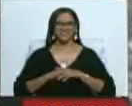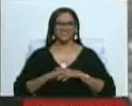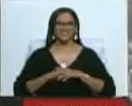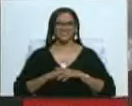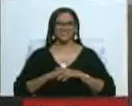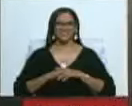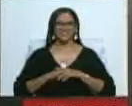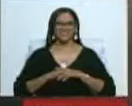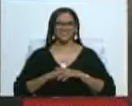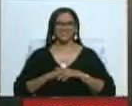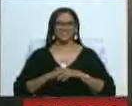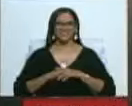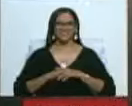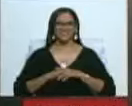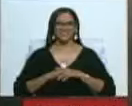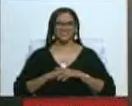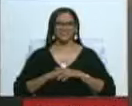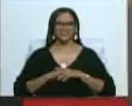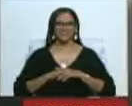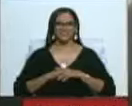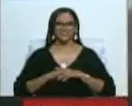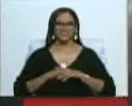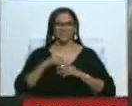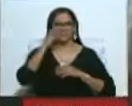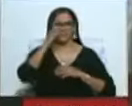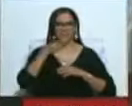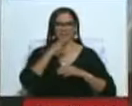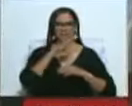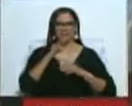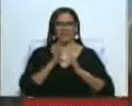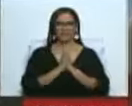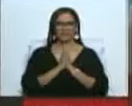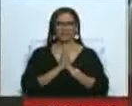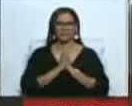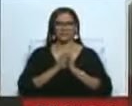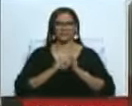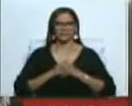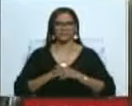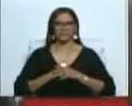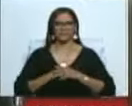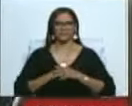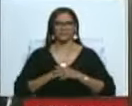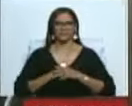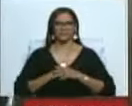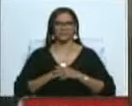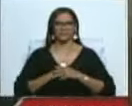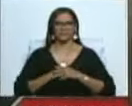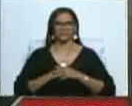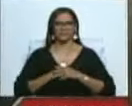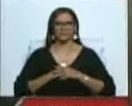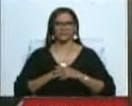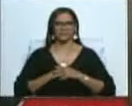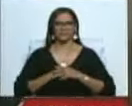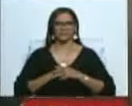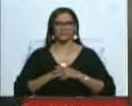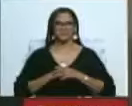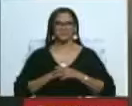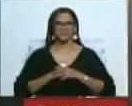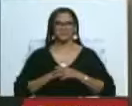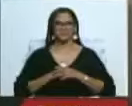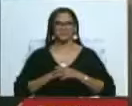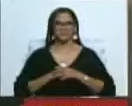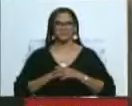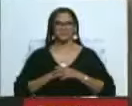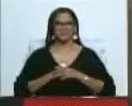Pide la bendición, pues pide la bendición. Préstale, dámelo, yo te lo doy aquí. Pide la